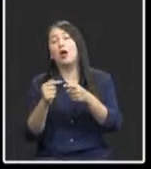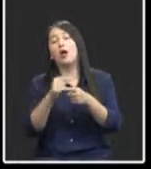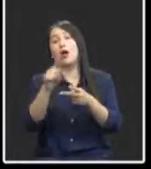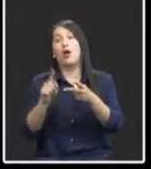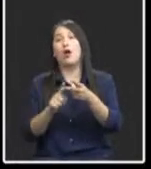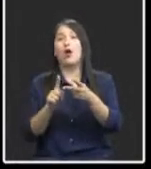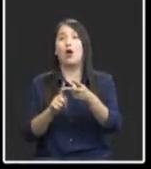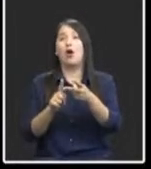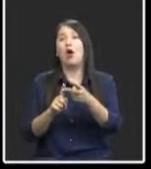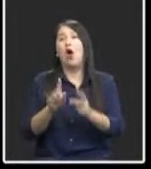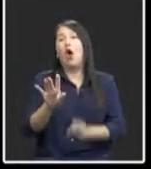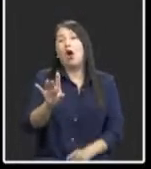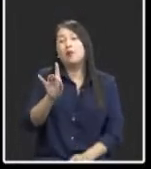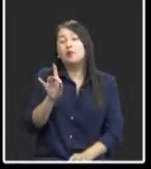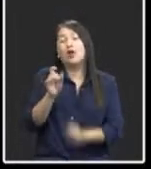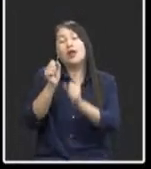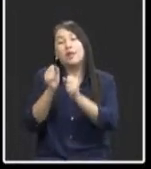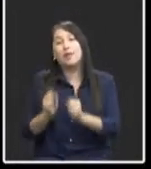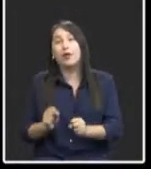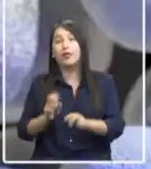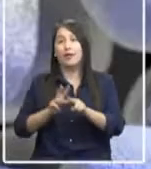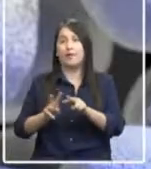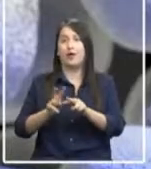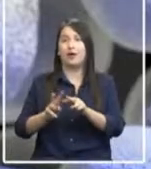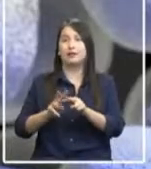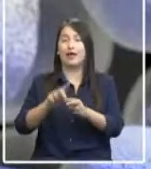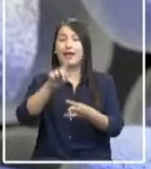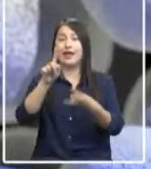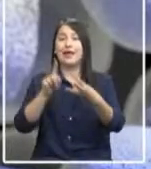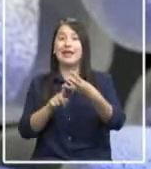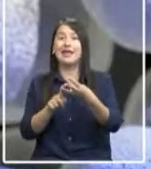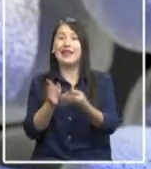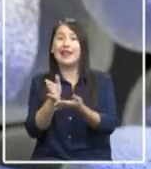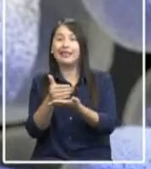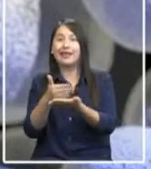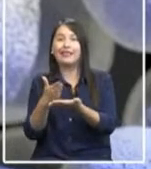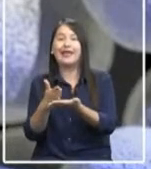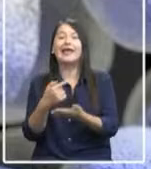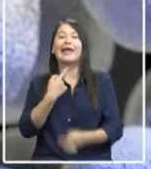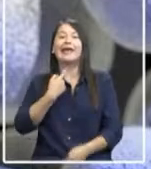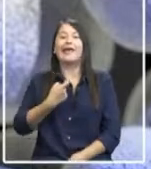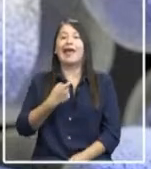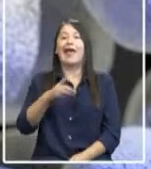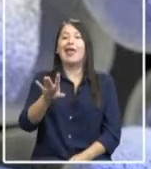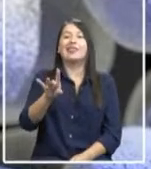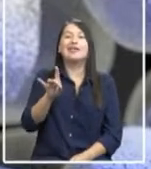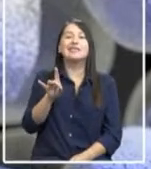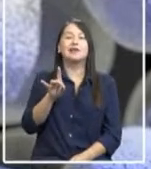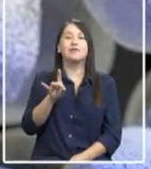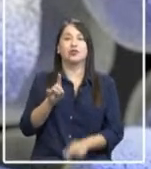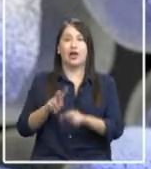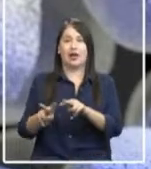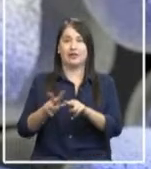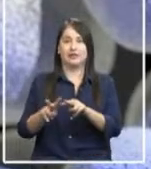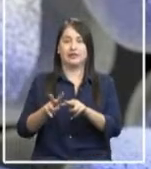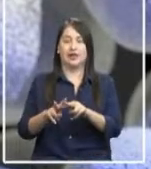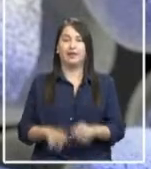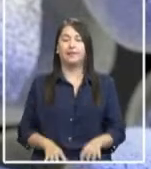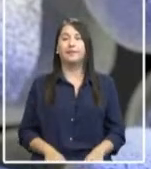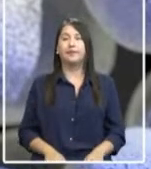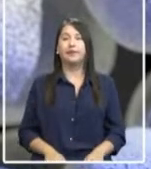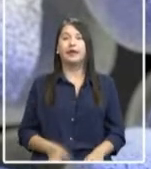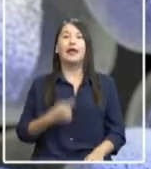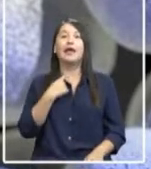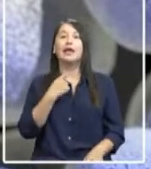hacer y la estrategia es lo que decidimos hacer. Y hacemos escenarios para ver qué opciones se abren, qué opciones se